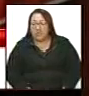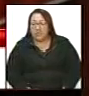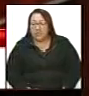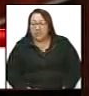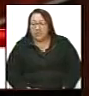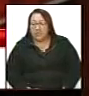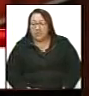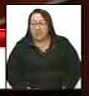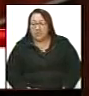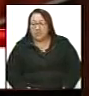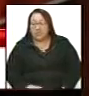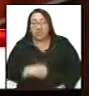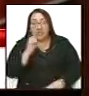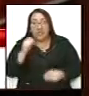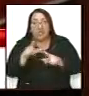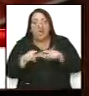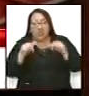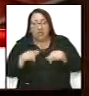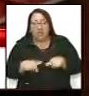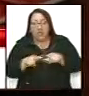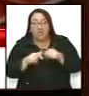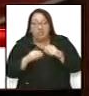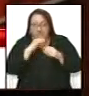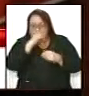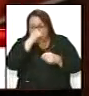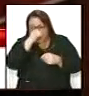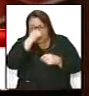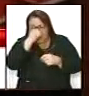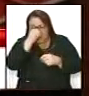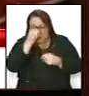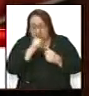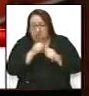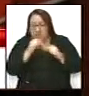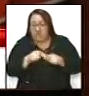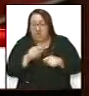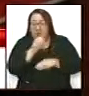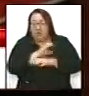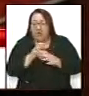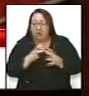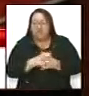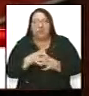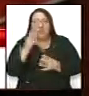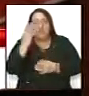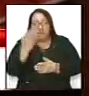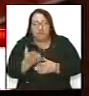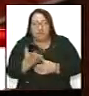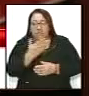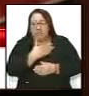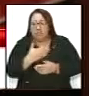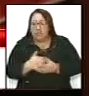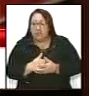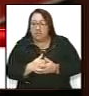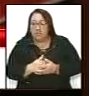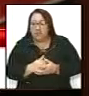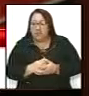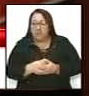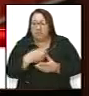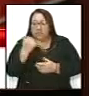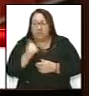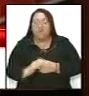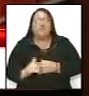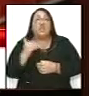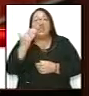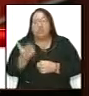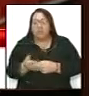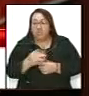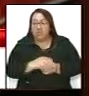lugar, con los espacios tales, con estas carreras. Por eso es que, presidenta, hay después